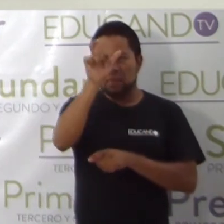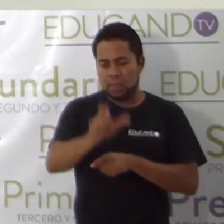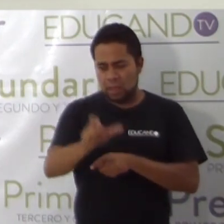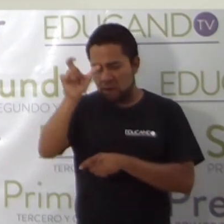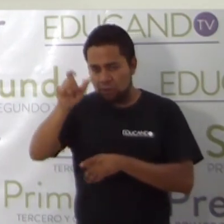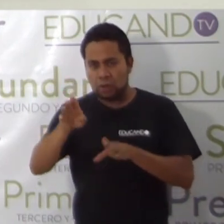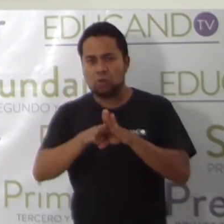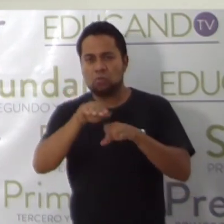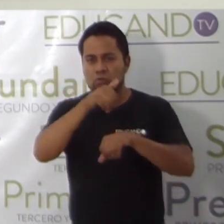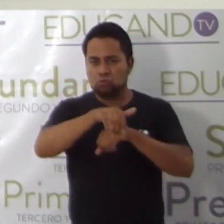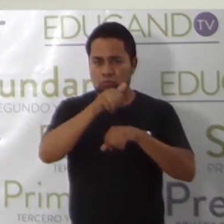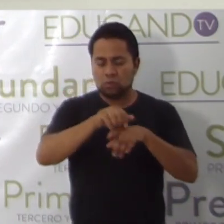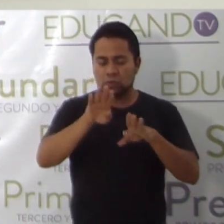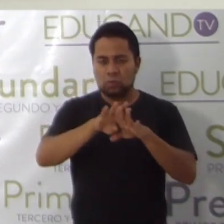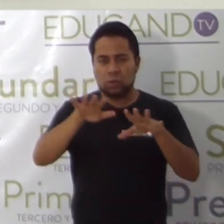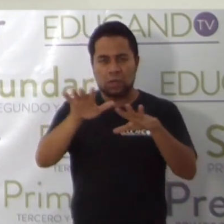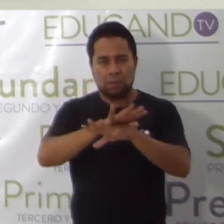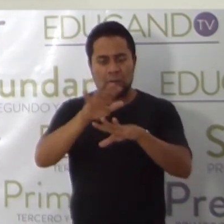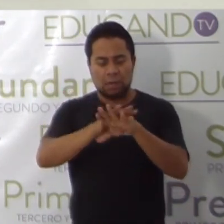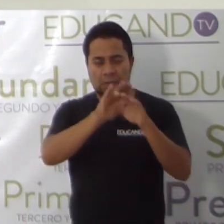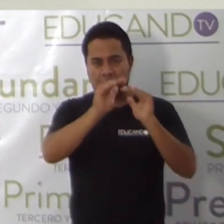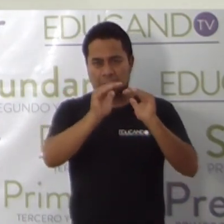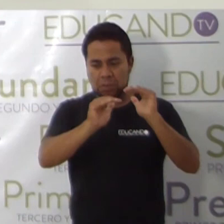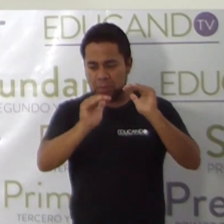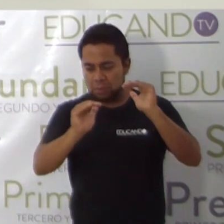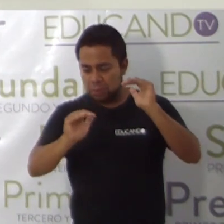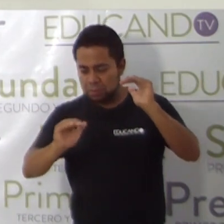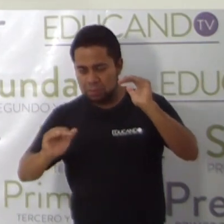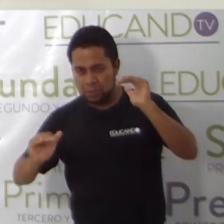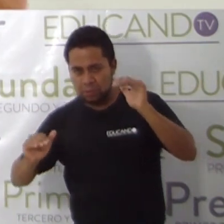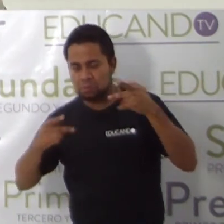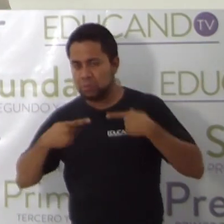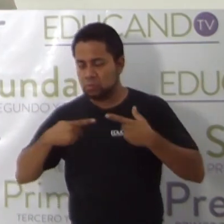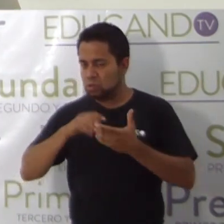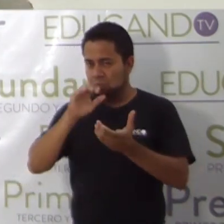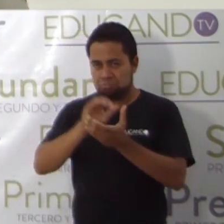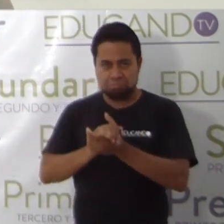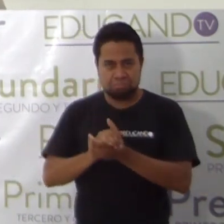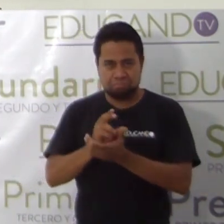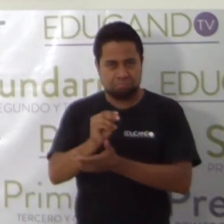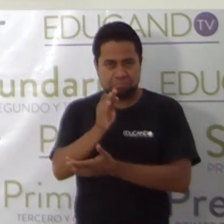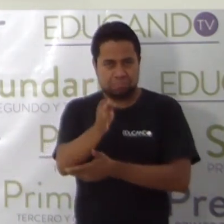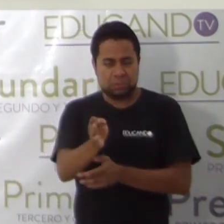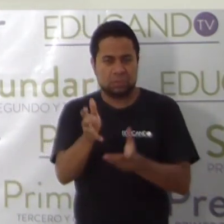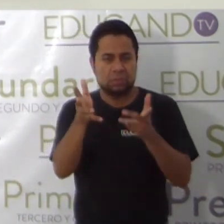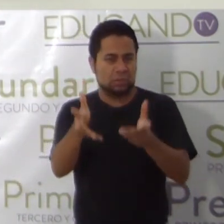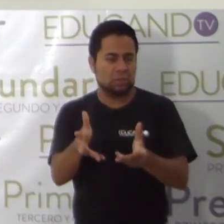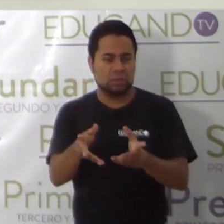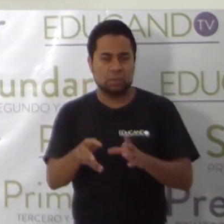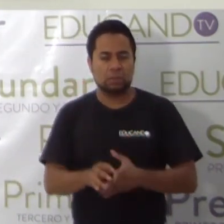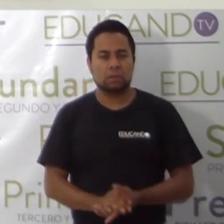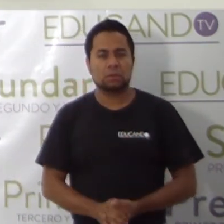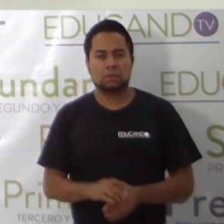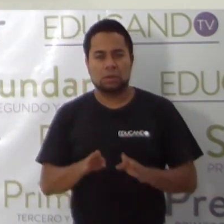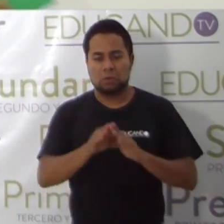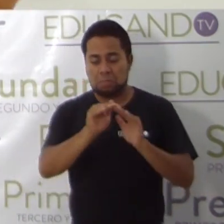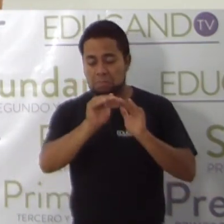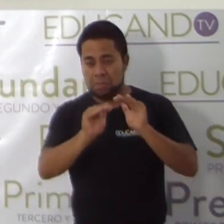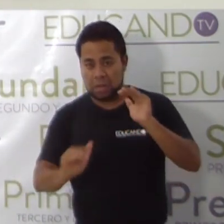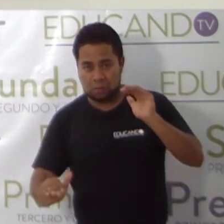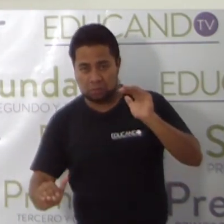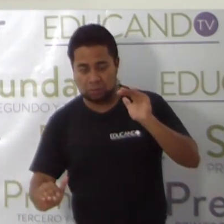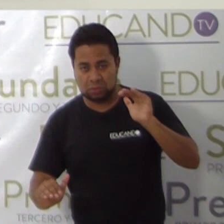de cómo ha ido cambiando este simple hecho de la gente de querer casarse, ¿no? Cómo ha ido disminuyendo